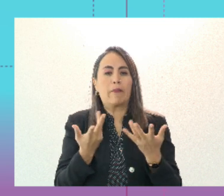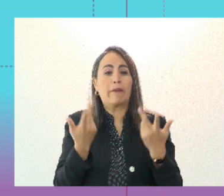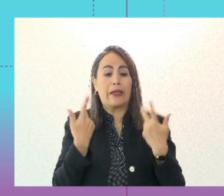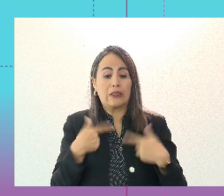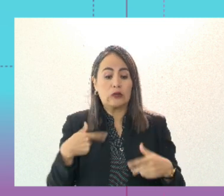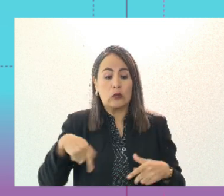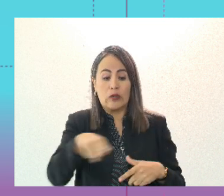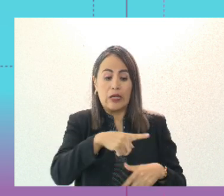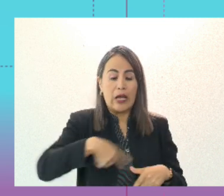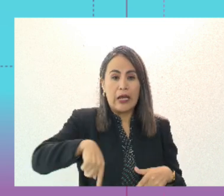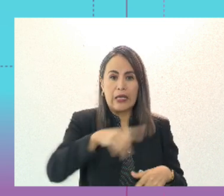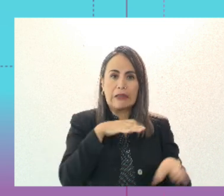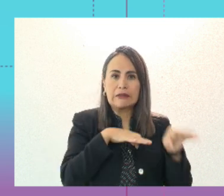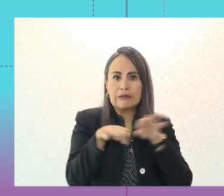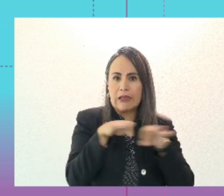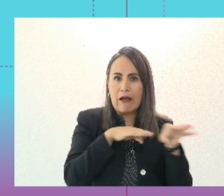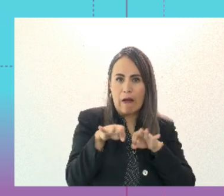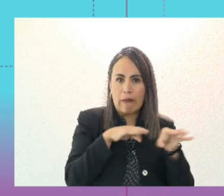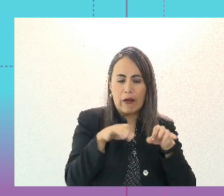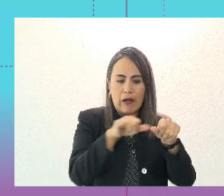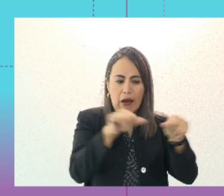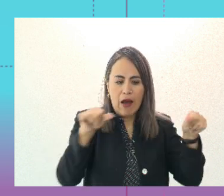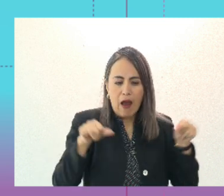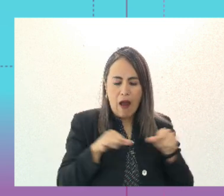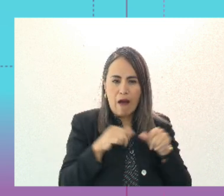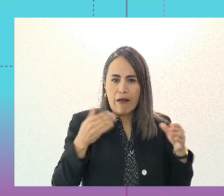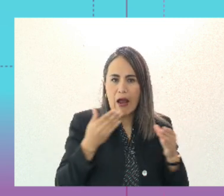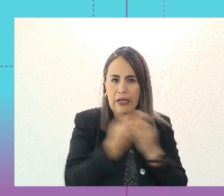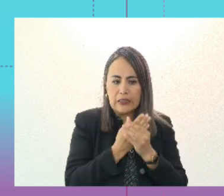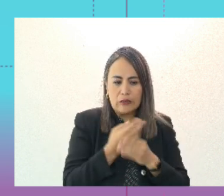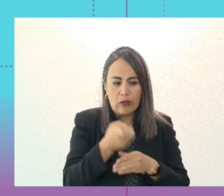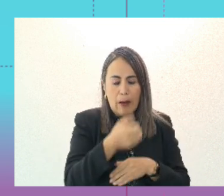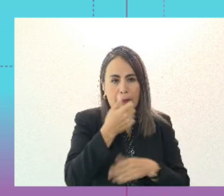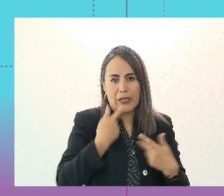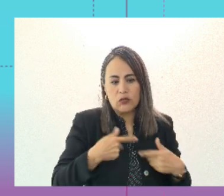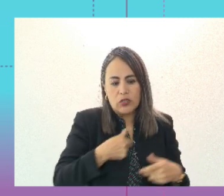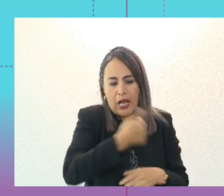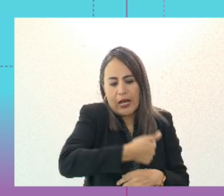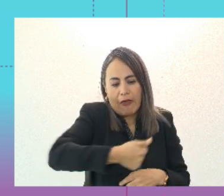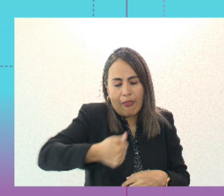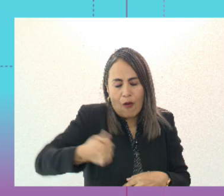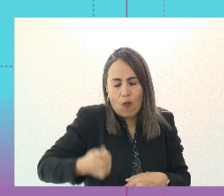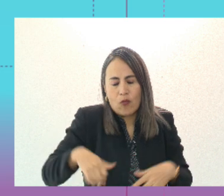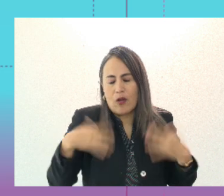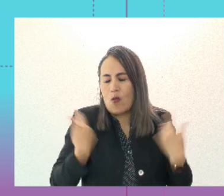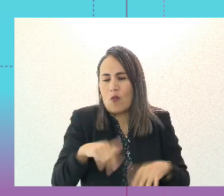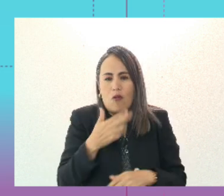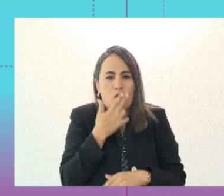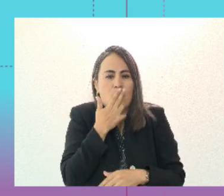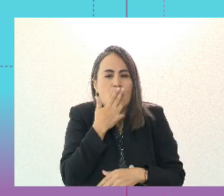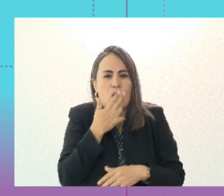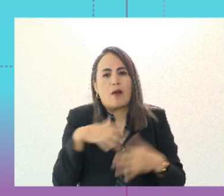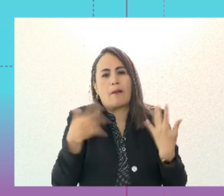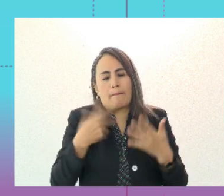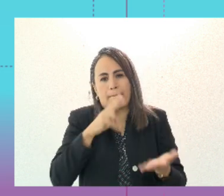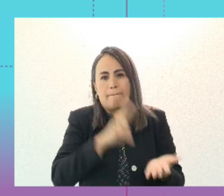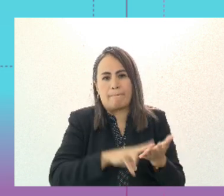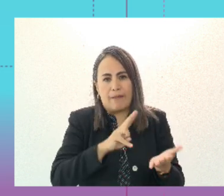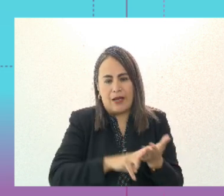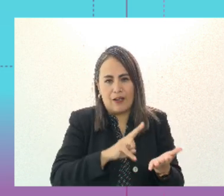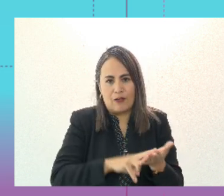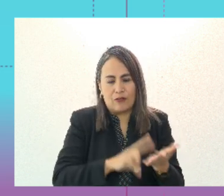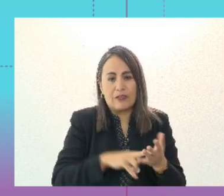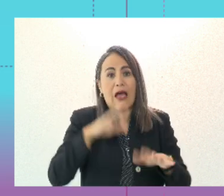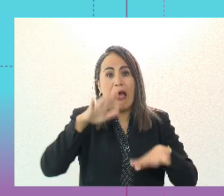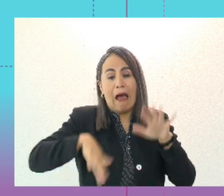en la parte de los archivos, porque los archivos por sí mismos no se pueden generar, no se pueden integrar, y muchas veces hacemos hasta